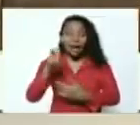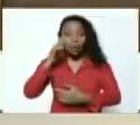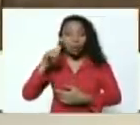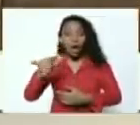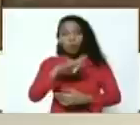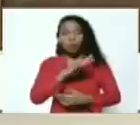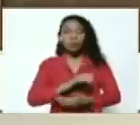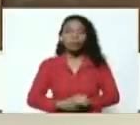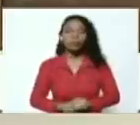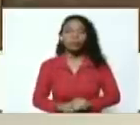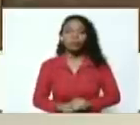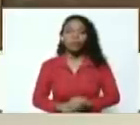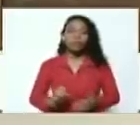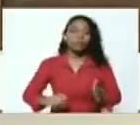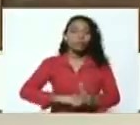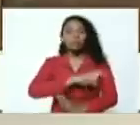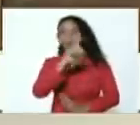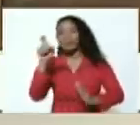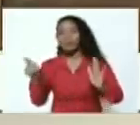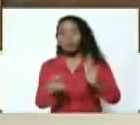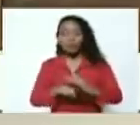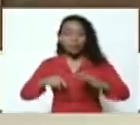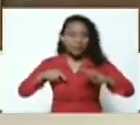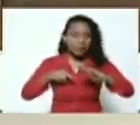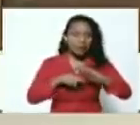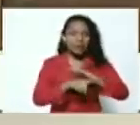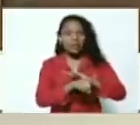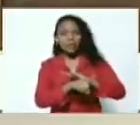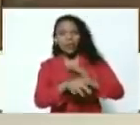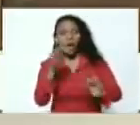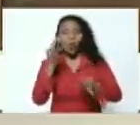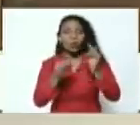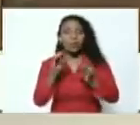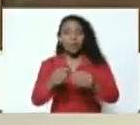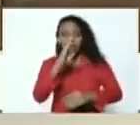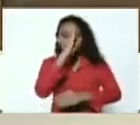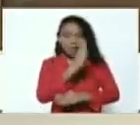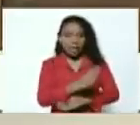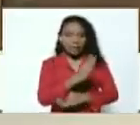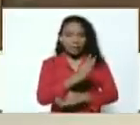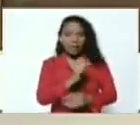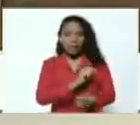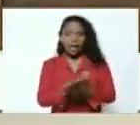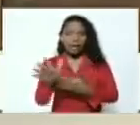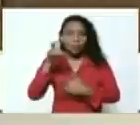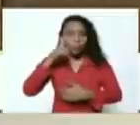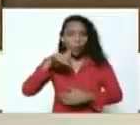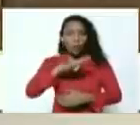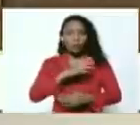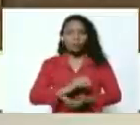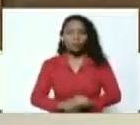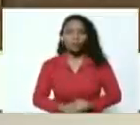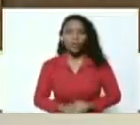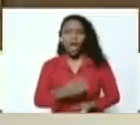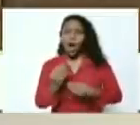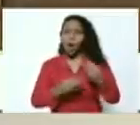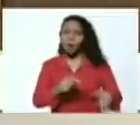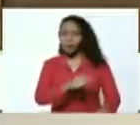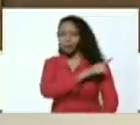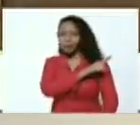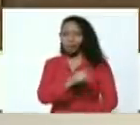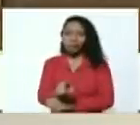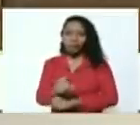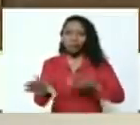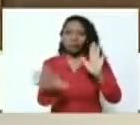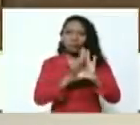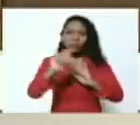pueblo. Acceso a la justicia directa y gratuita al pueblo, como obliga esta